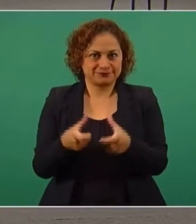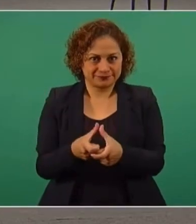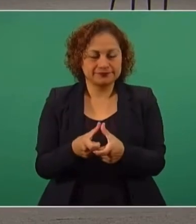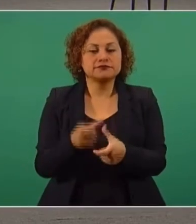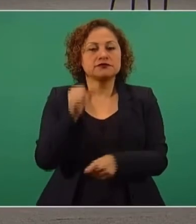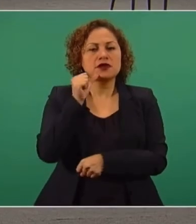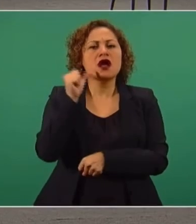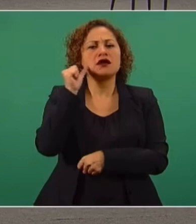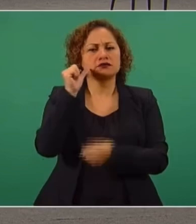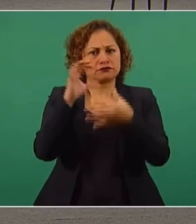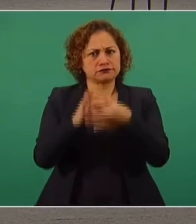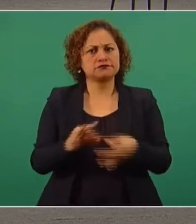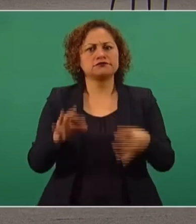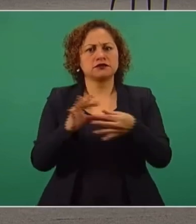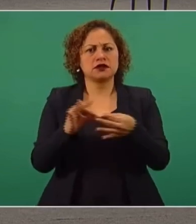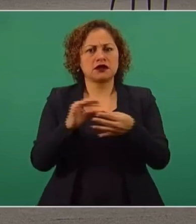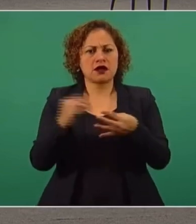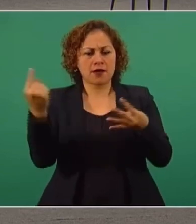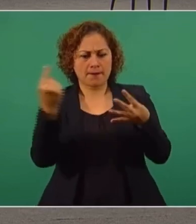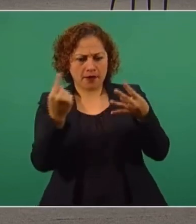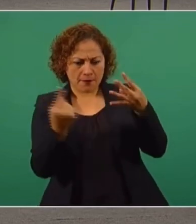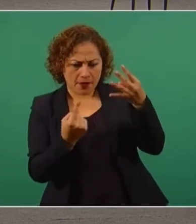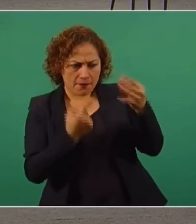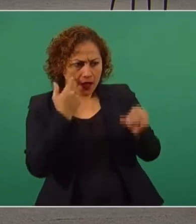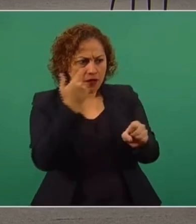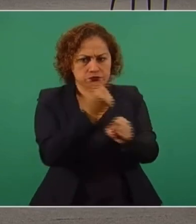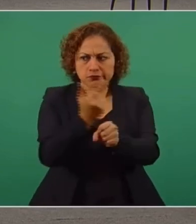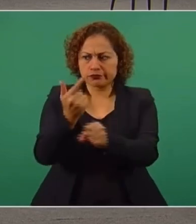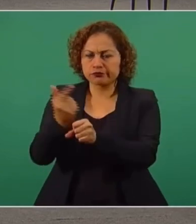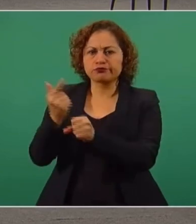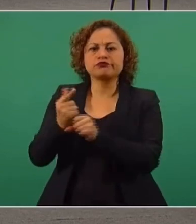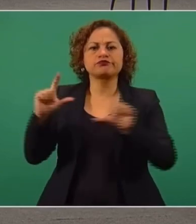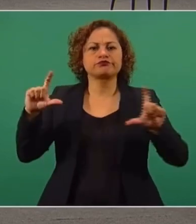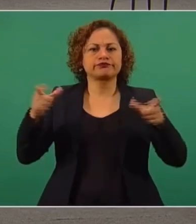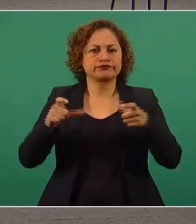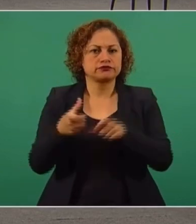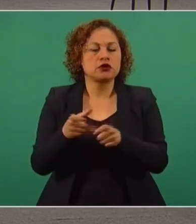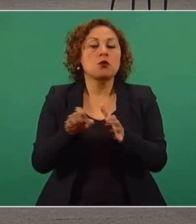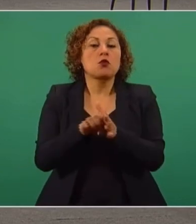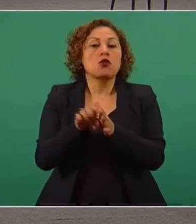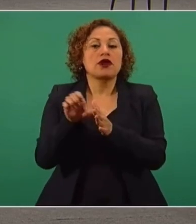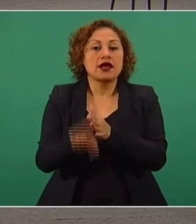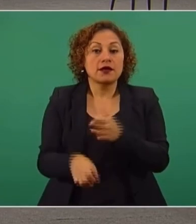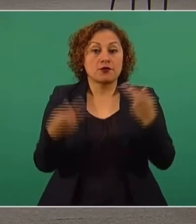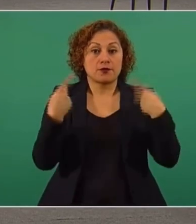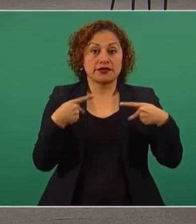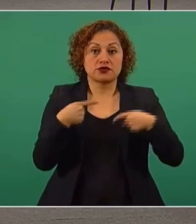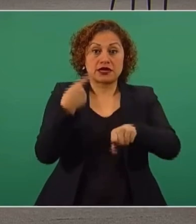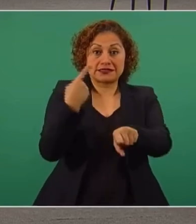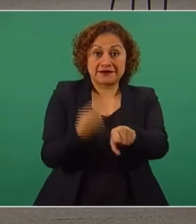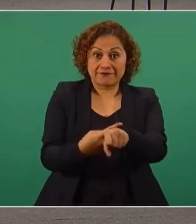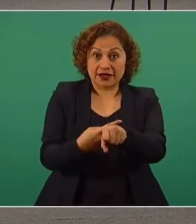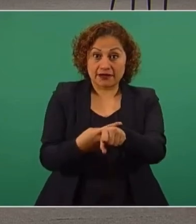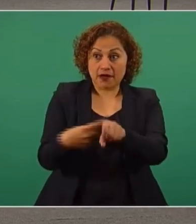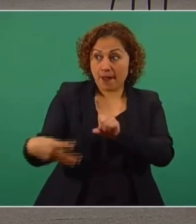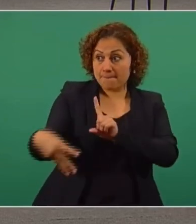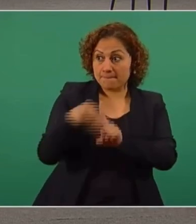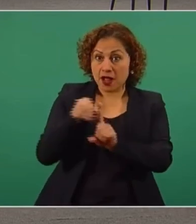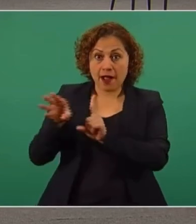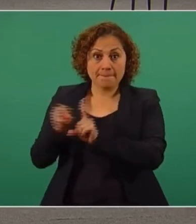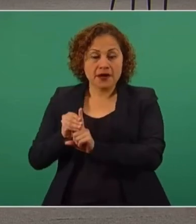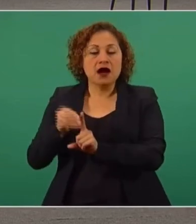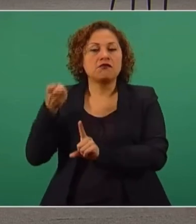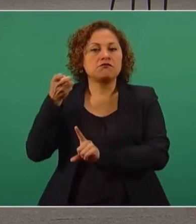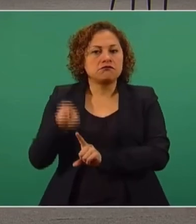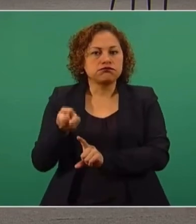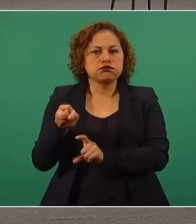esta reducción, unos tienen que ver con la ocurrencia de nuevas personas enfermas, de nuevos casos, y otras tienen que